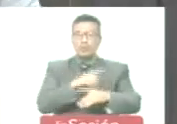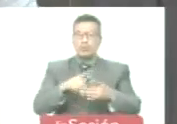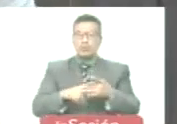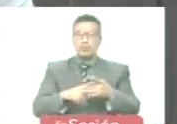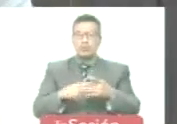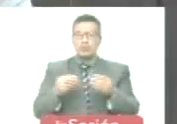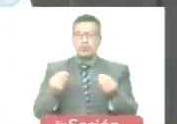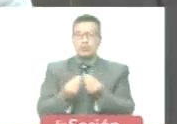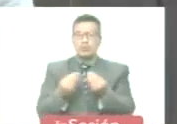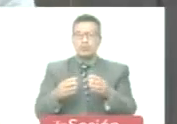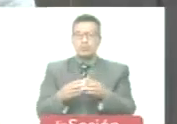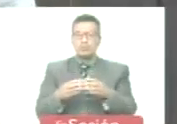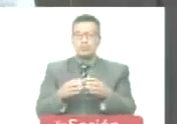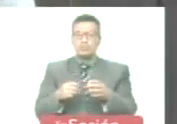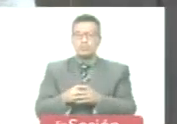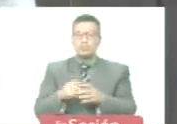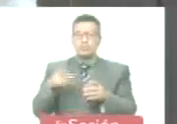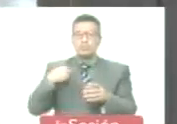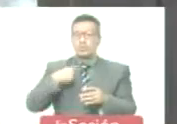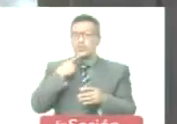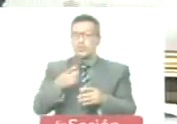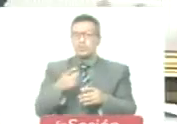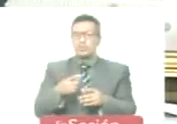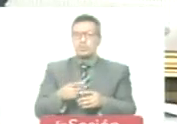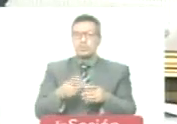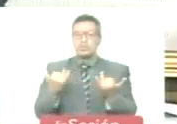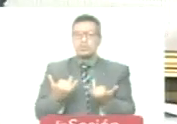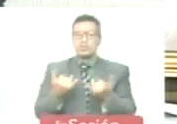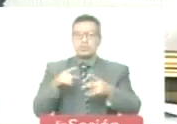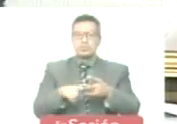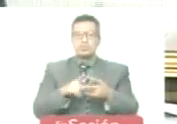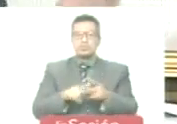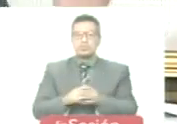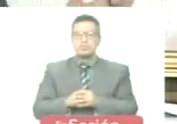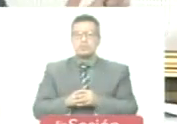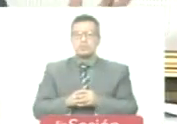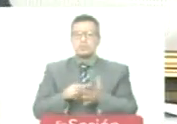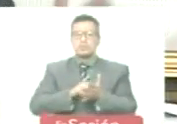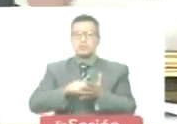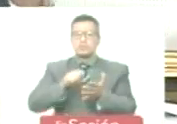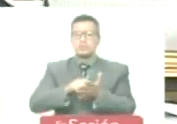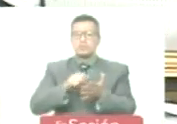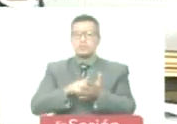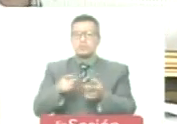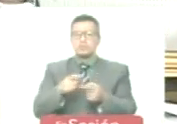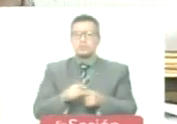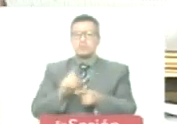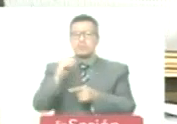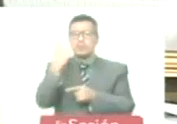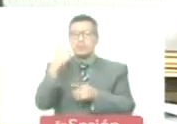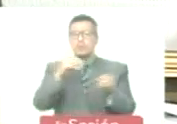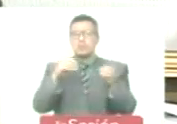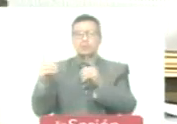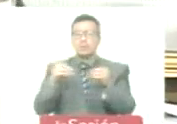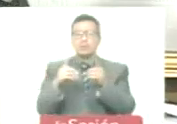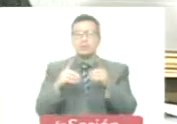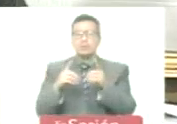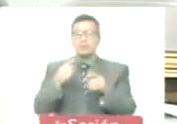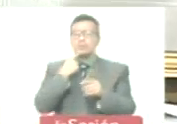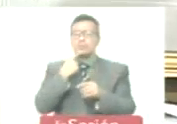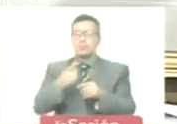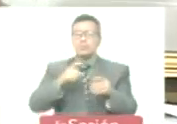Punto de orden, diputado. Pero no dice con quién. No, ya está entrando en materia, diputado. Está entrando en materia. En primera discusión se da una